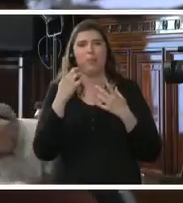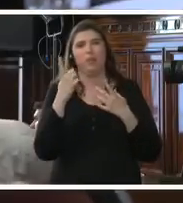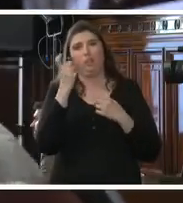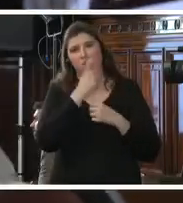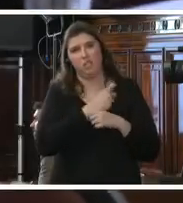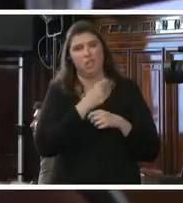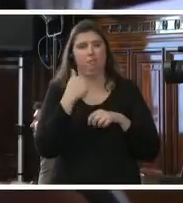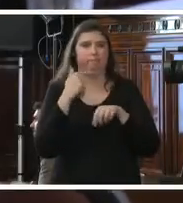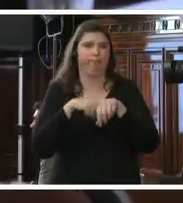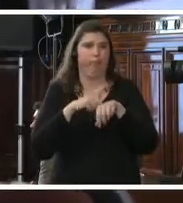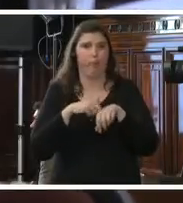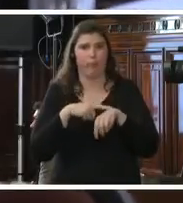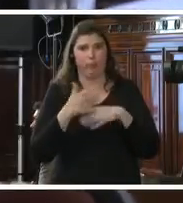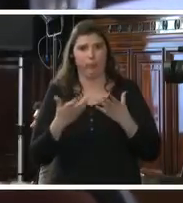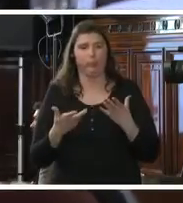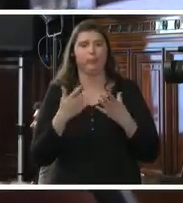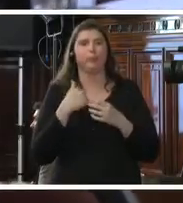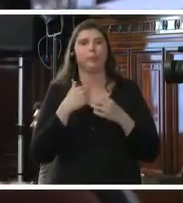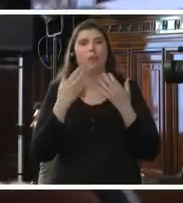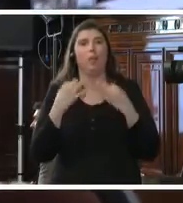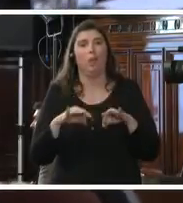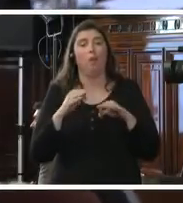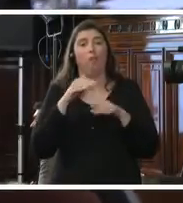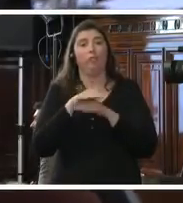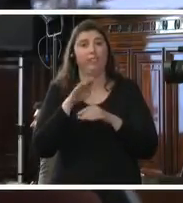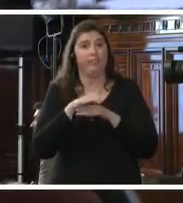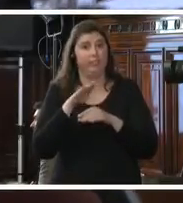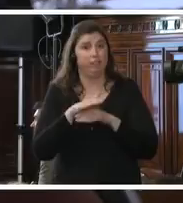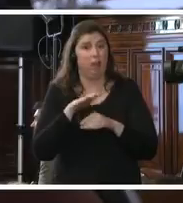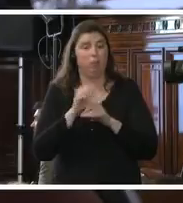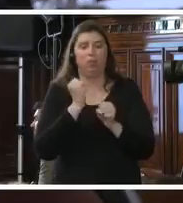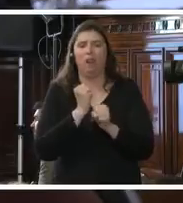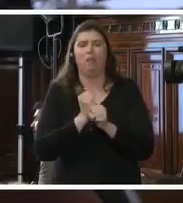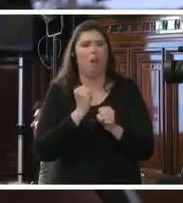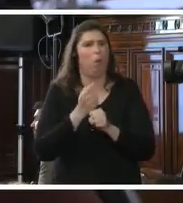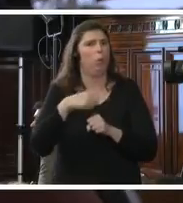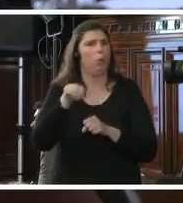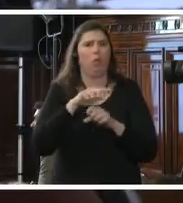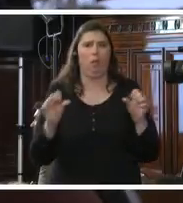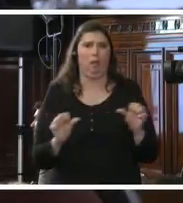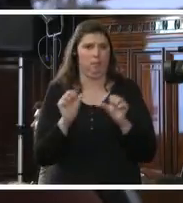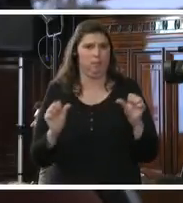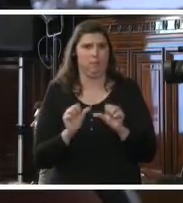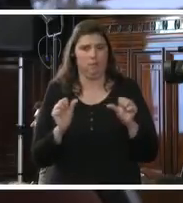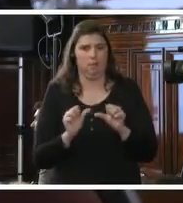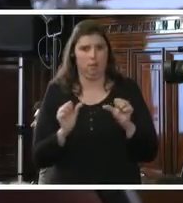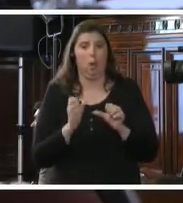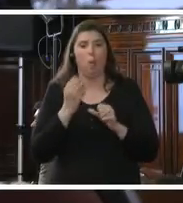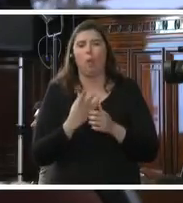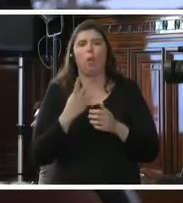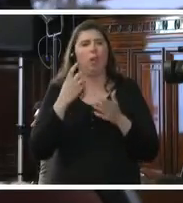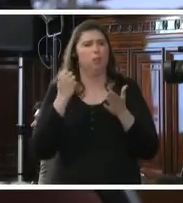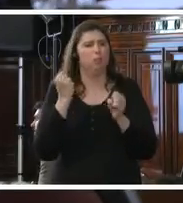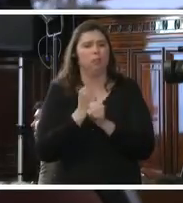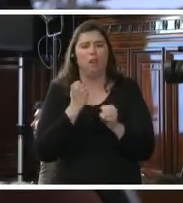tiempo. Yo, primero de todo, felicitarlos por el trabajo que ustedes realizan. Este es un trabajo en el que se tiene que perseverar